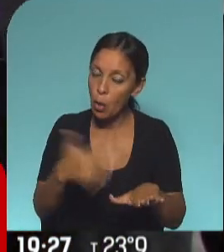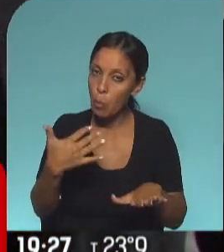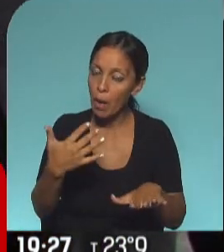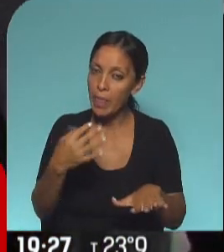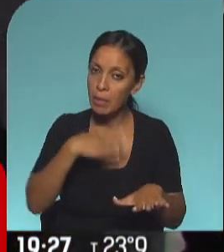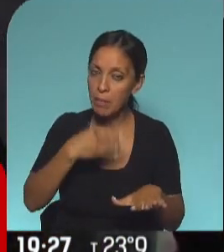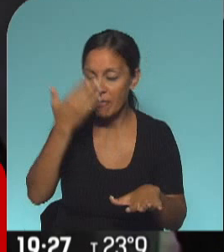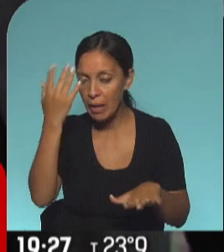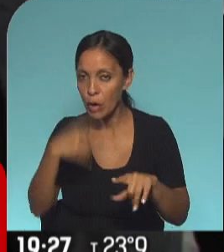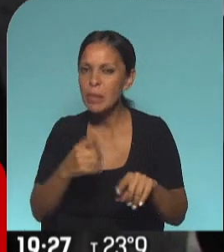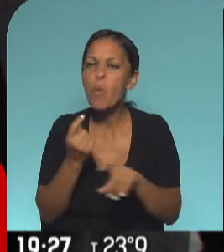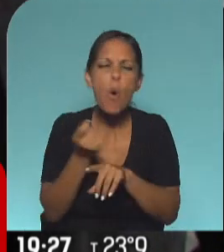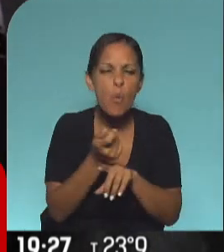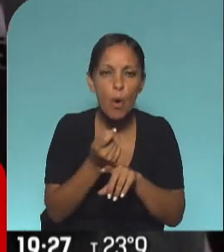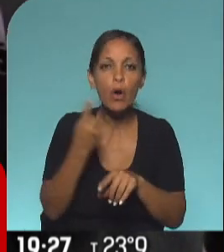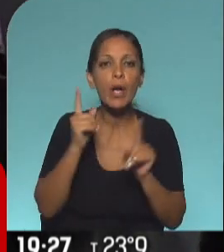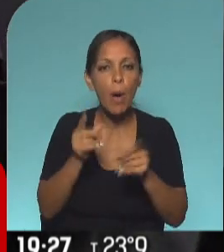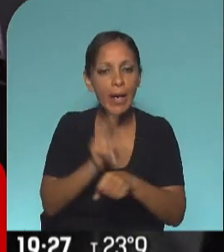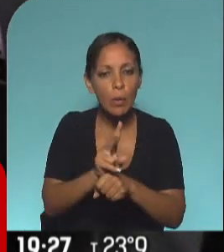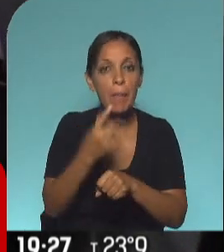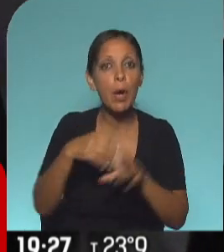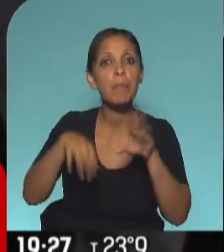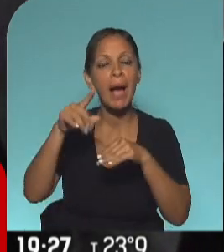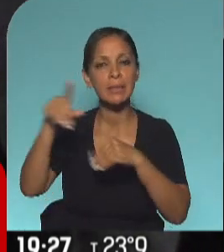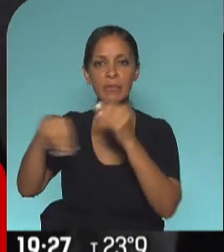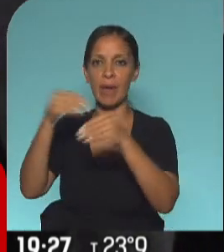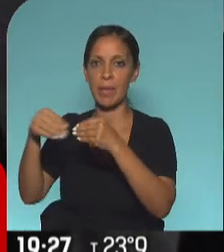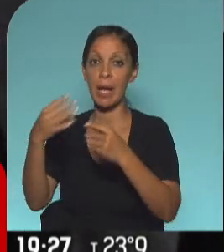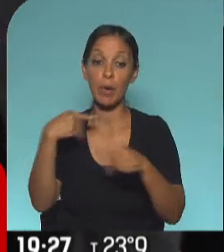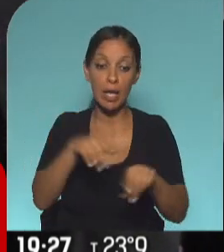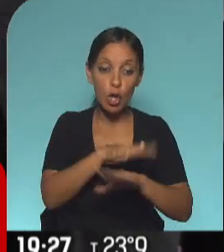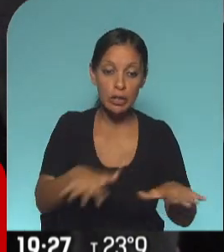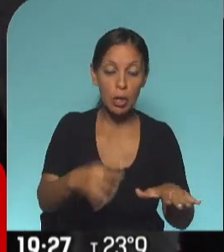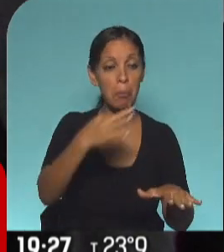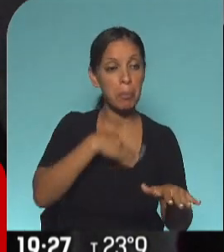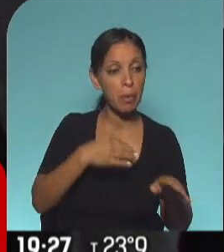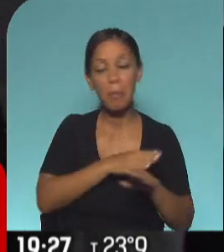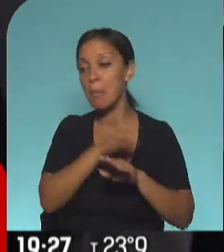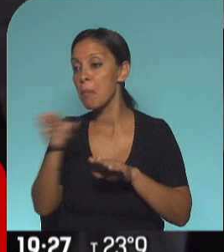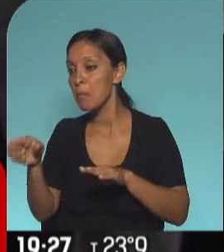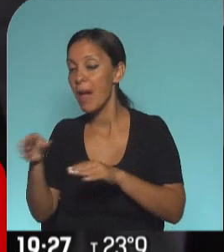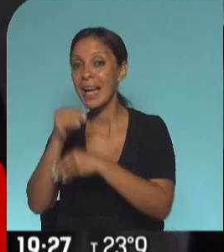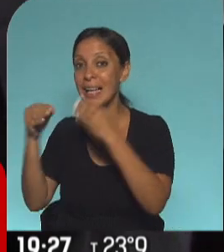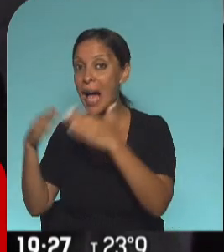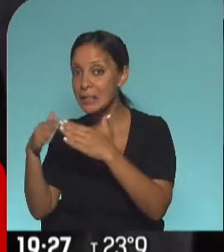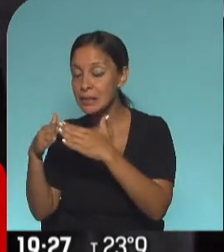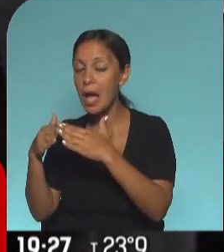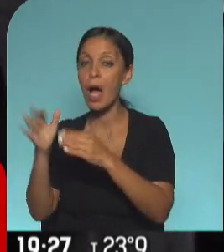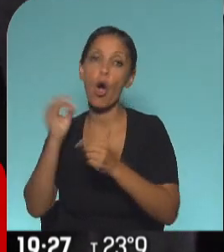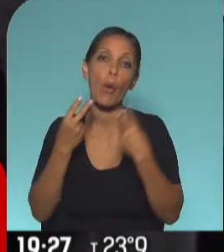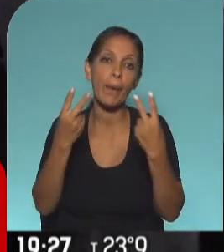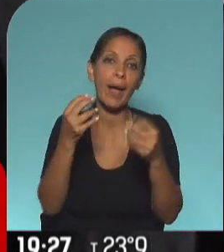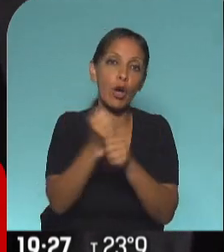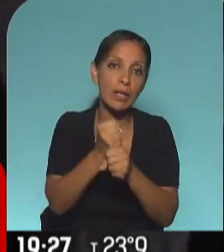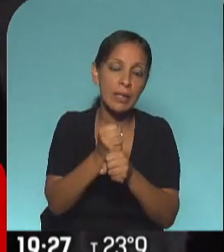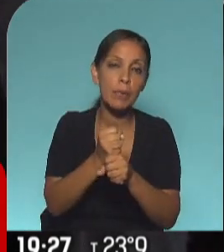a ellos, pero hay que cuidar a los familiares, porque esos chicos regresan a sus casas, pueden viajar en un colectivo, y hay que cuidar